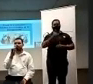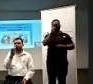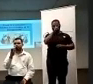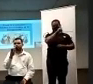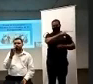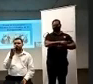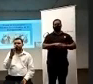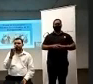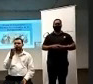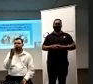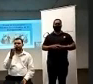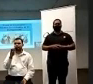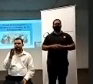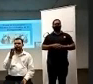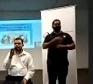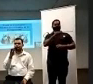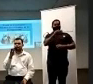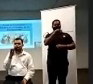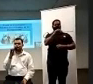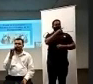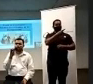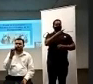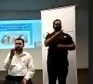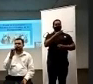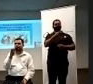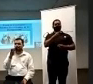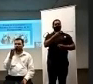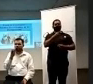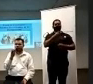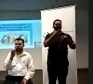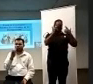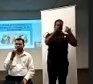contención de personas con discapacidad que sufran violencia de género.